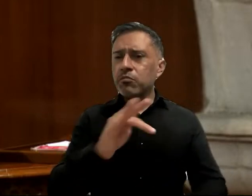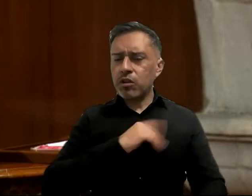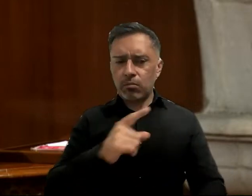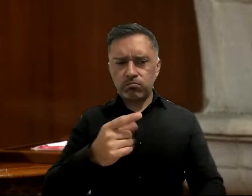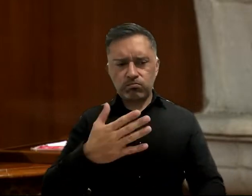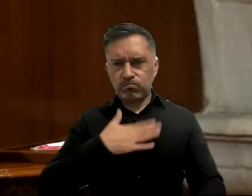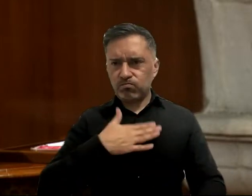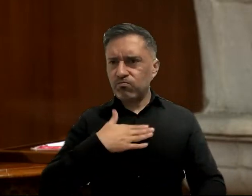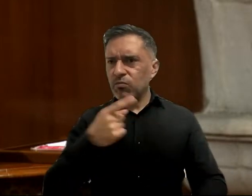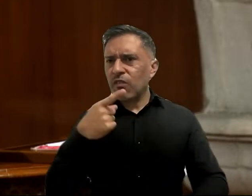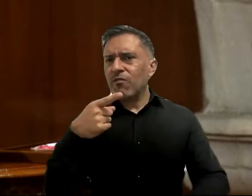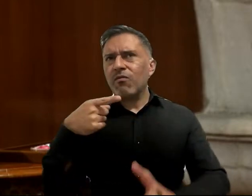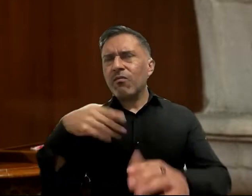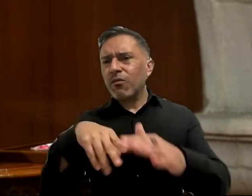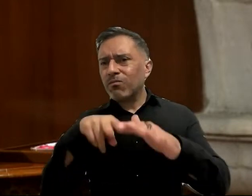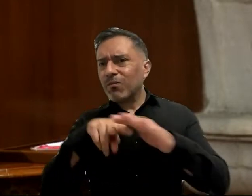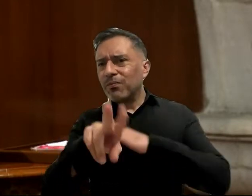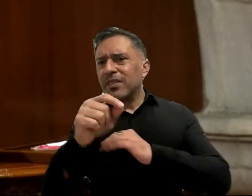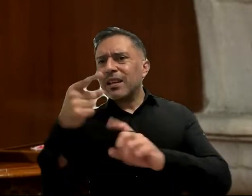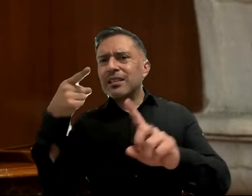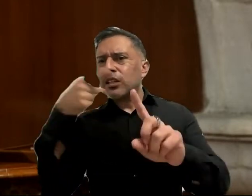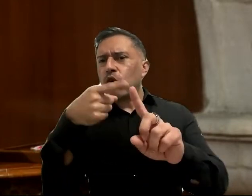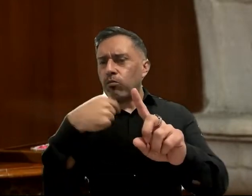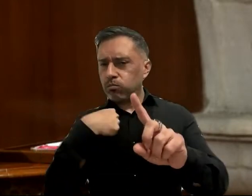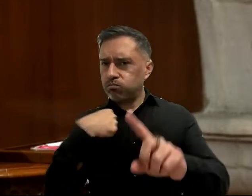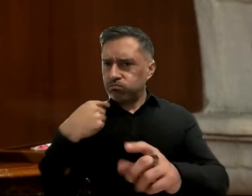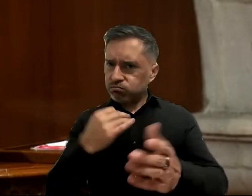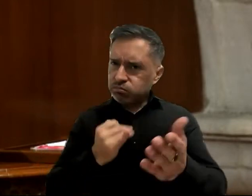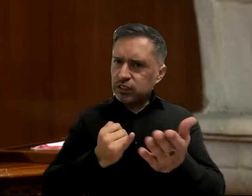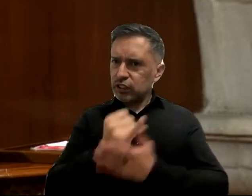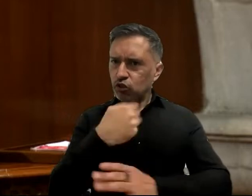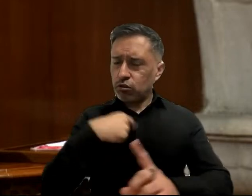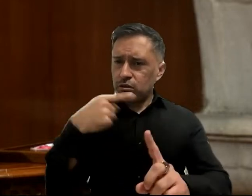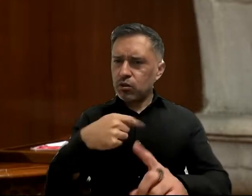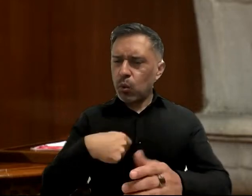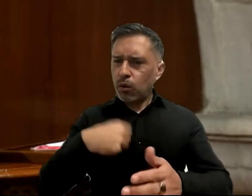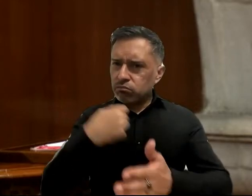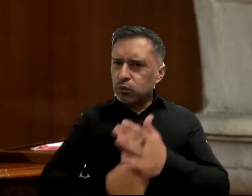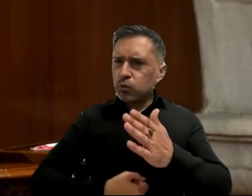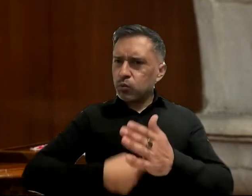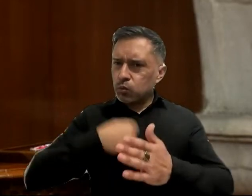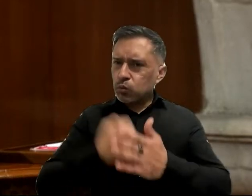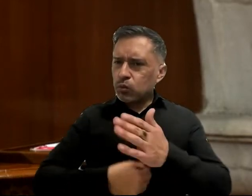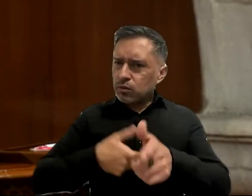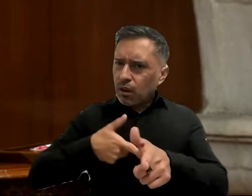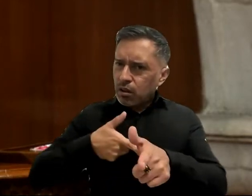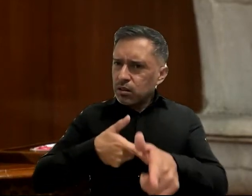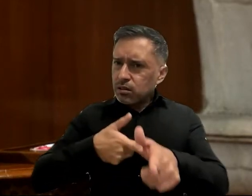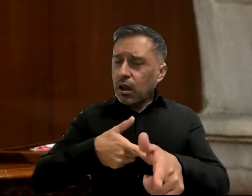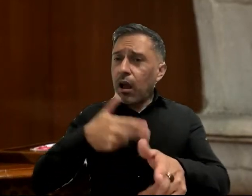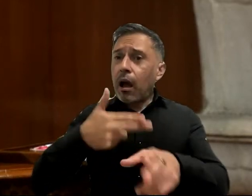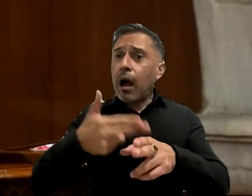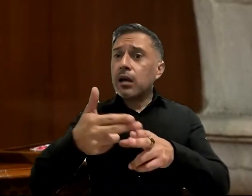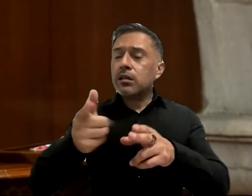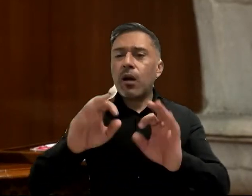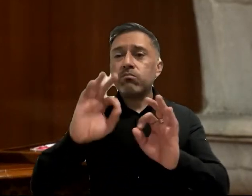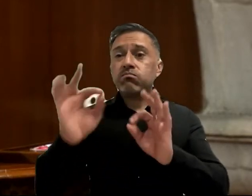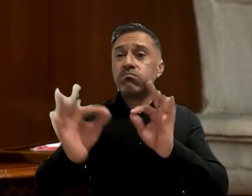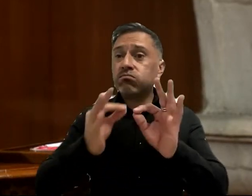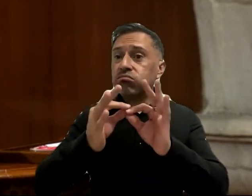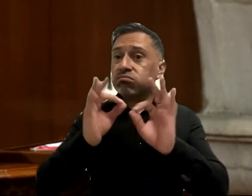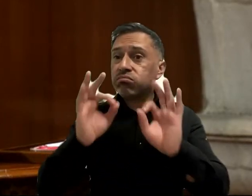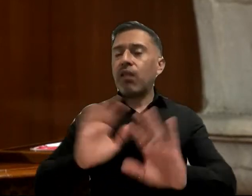propio destino, y seguiremos luchando hasta que esto sea una realidad. La creación de las direcciones de